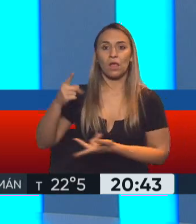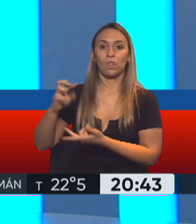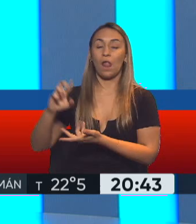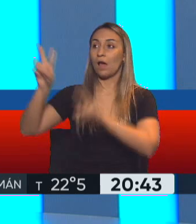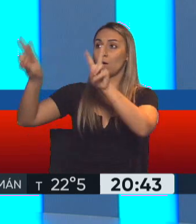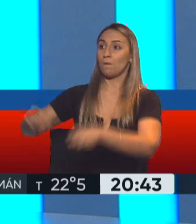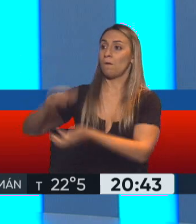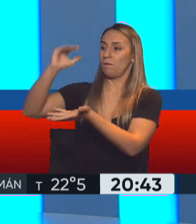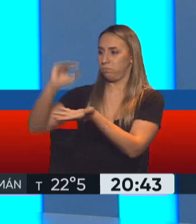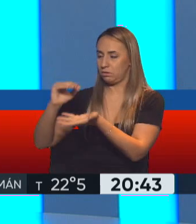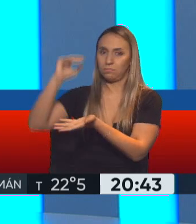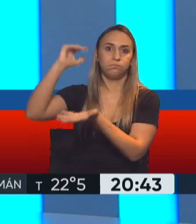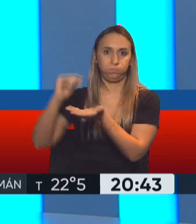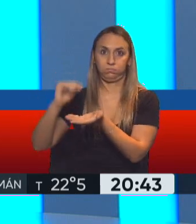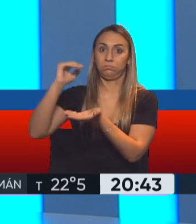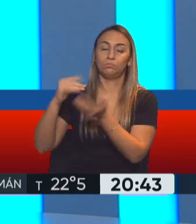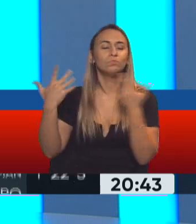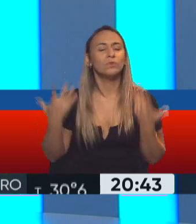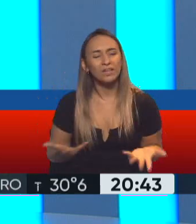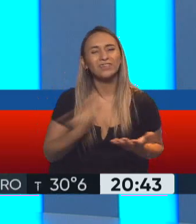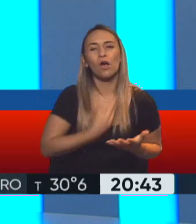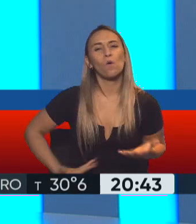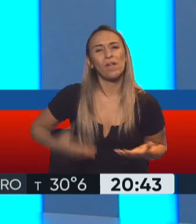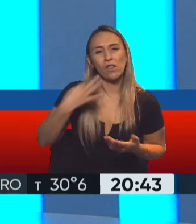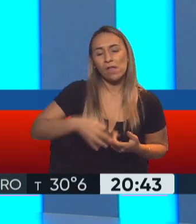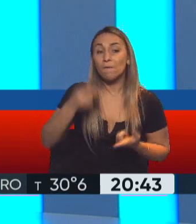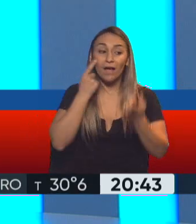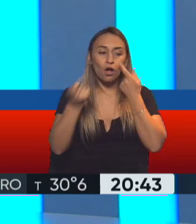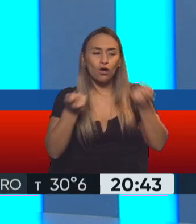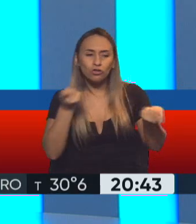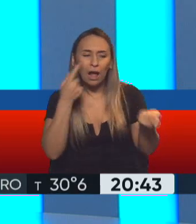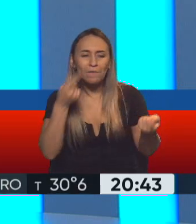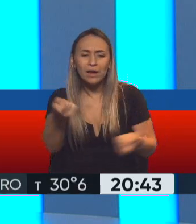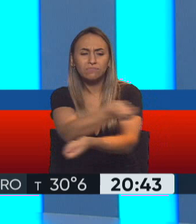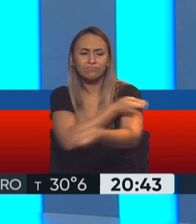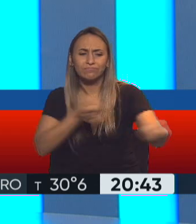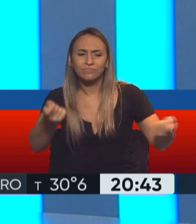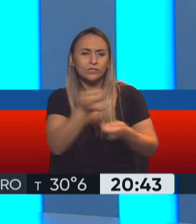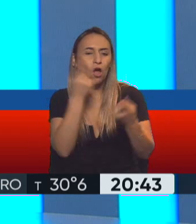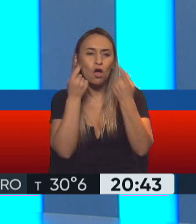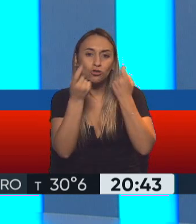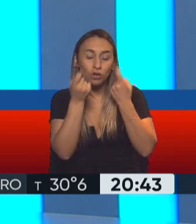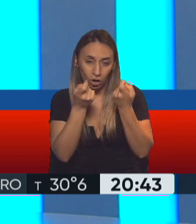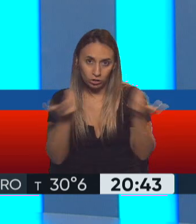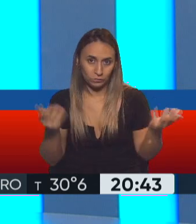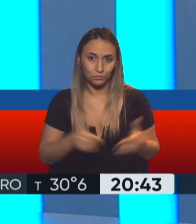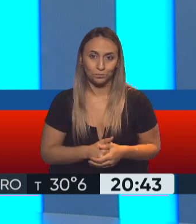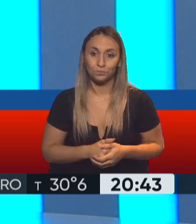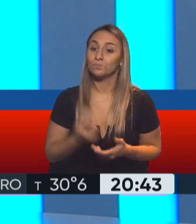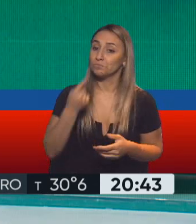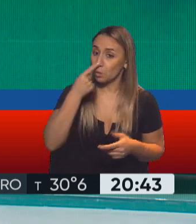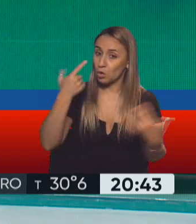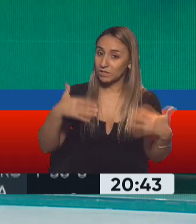necesarios controles por eso son necesarias la administración de esos flujos financieros porque si no el problema me parece que sería más delicado bueno interesante